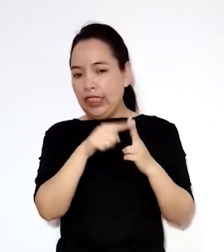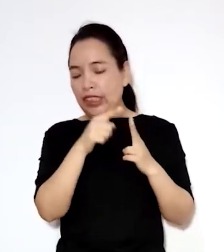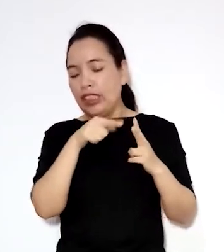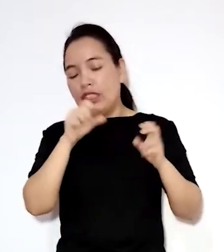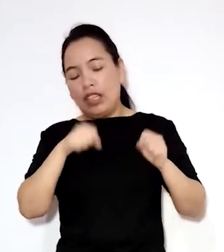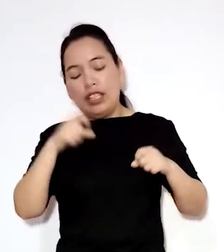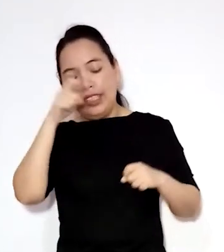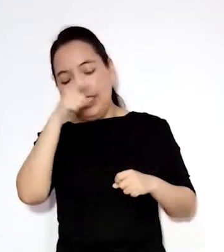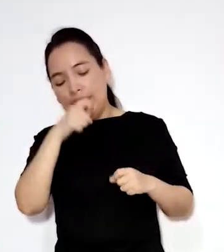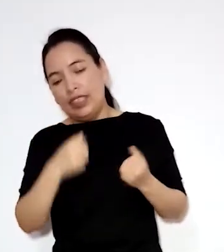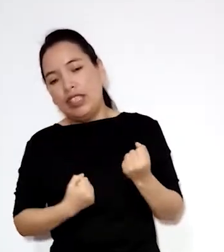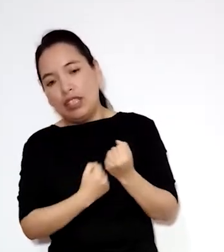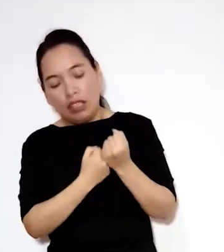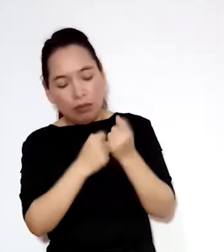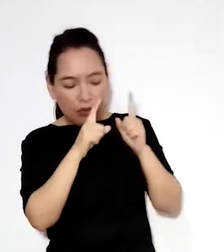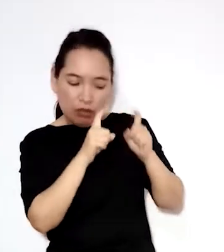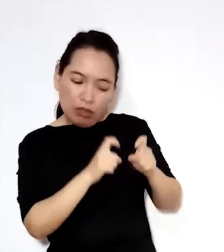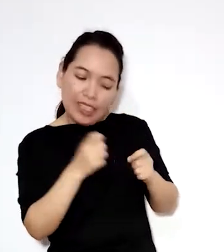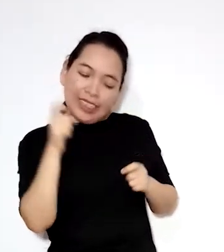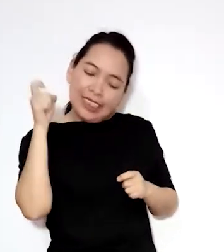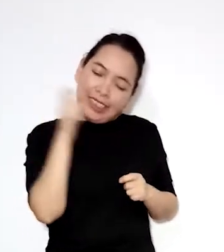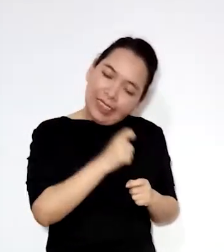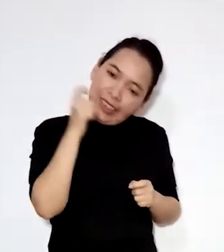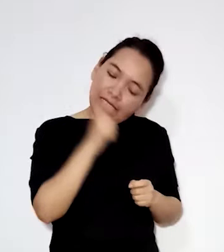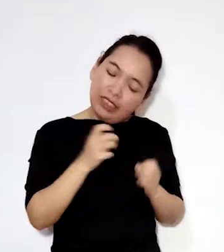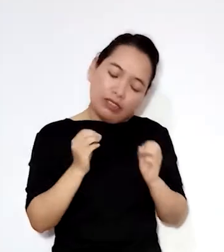ameritan realmente mucho más